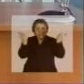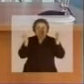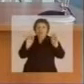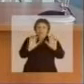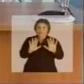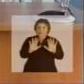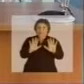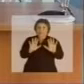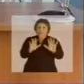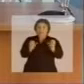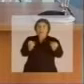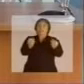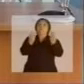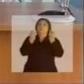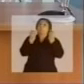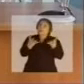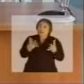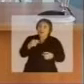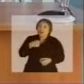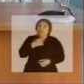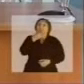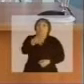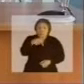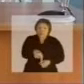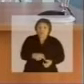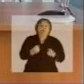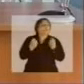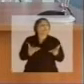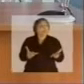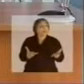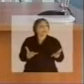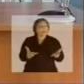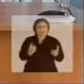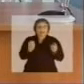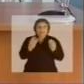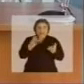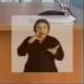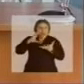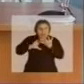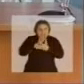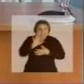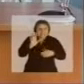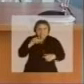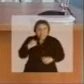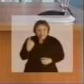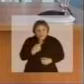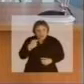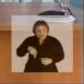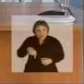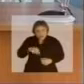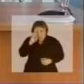¿Por qué esta Esta afirmación? Porque nuestra crisis Es de